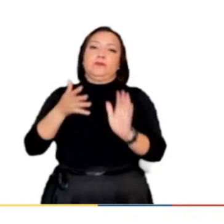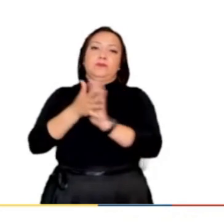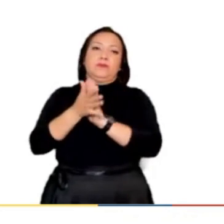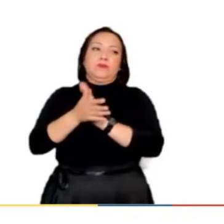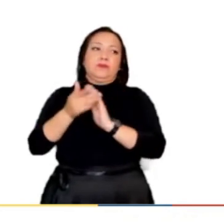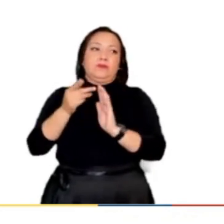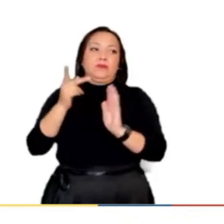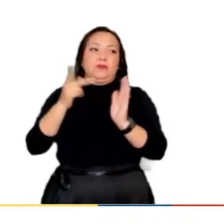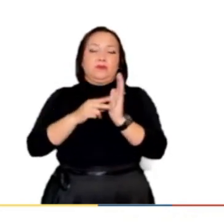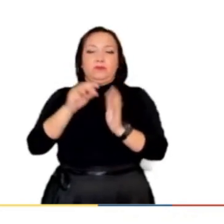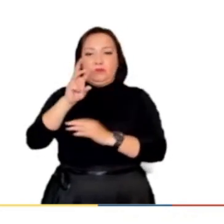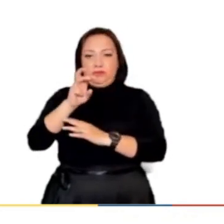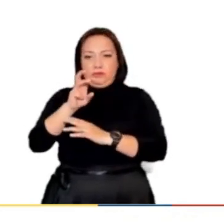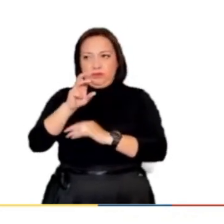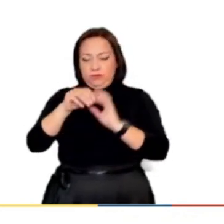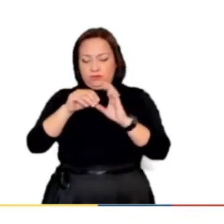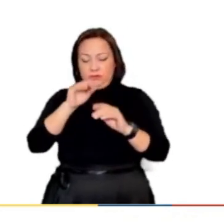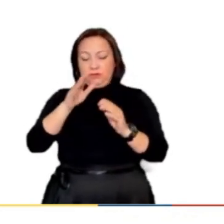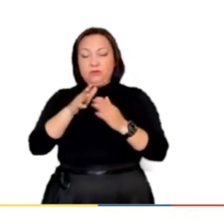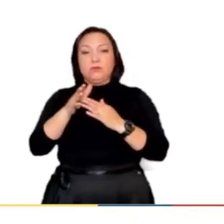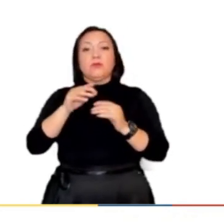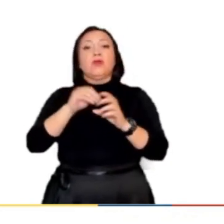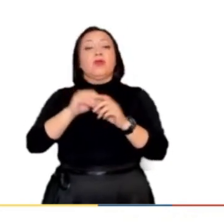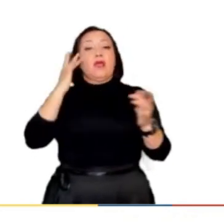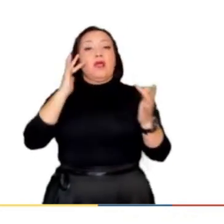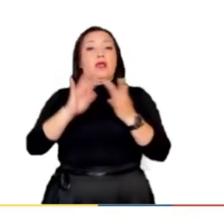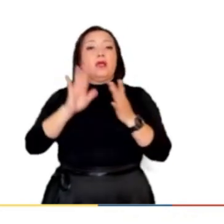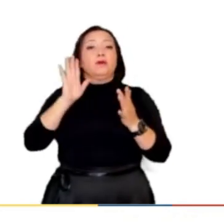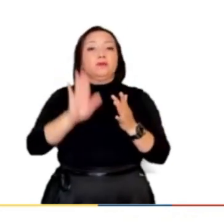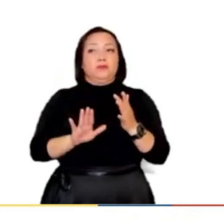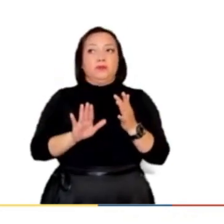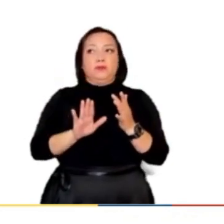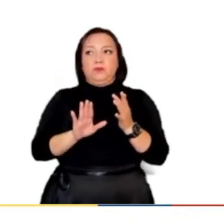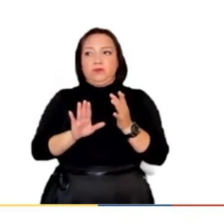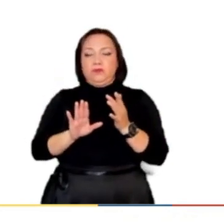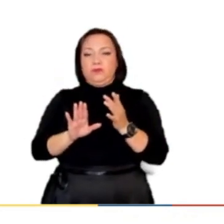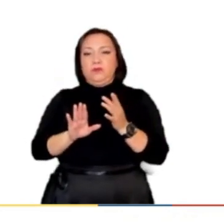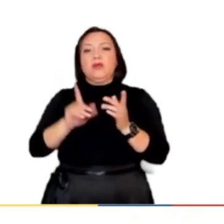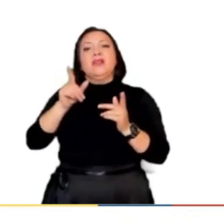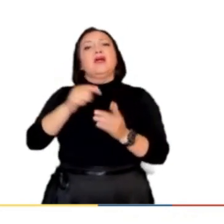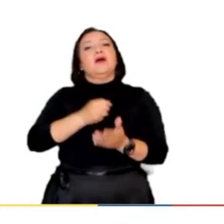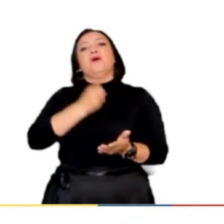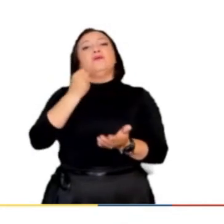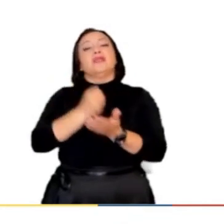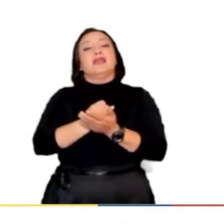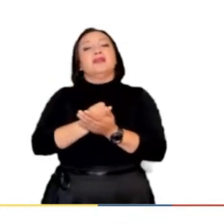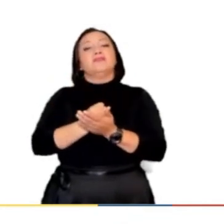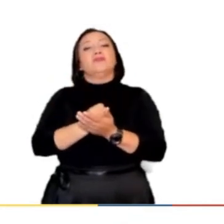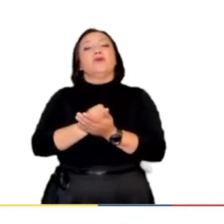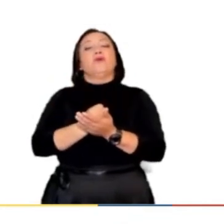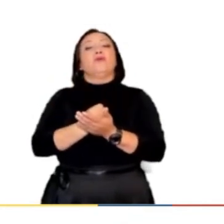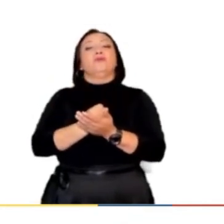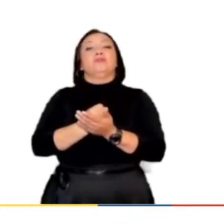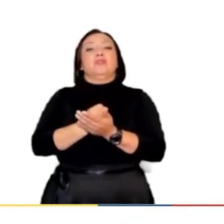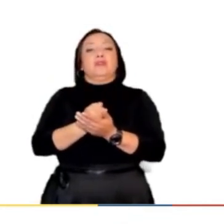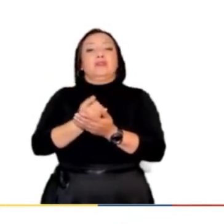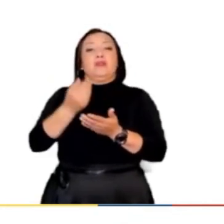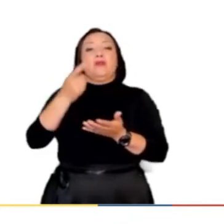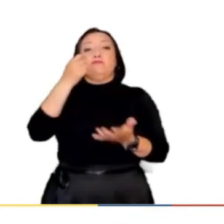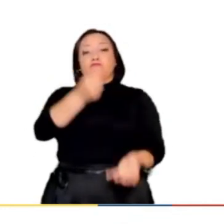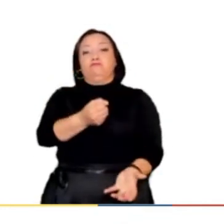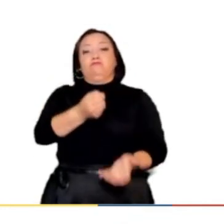2000, en cuyo caso lo único pertinente era básicamente la obligación de reintegro, pero el plazo no se aplicaba dado